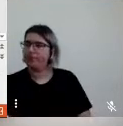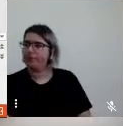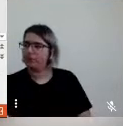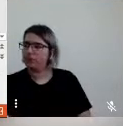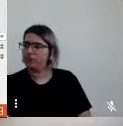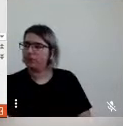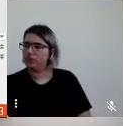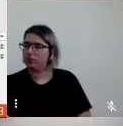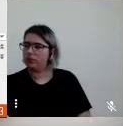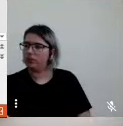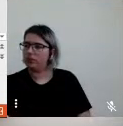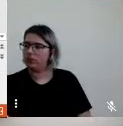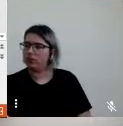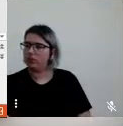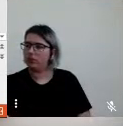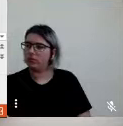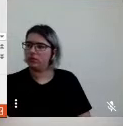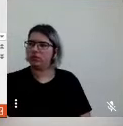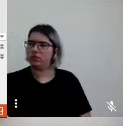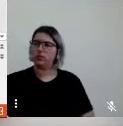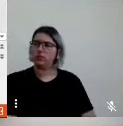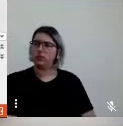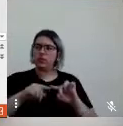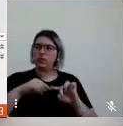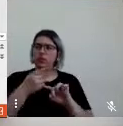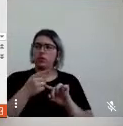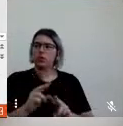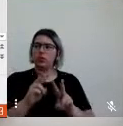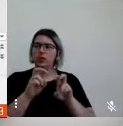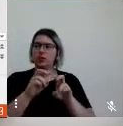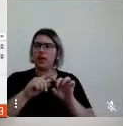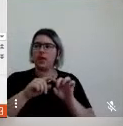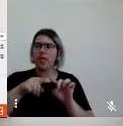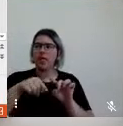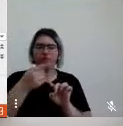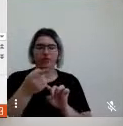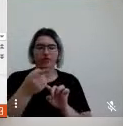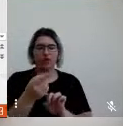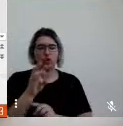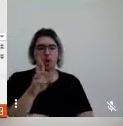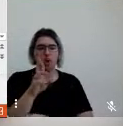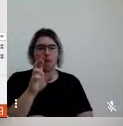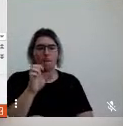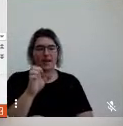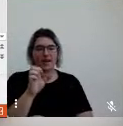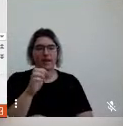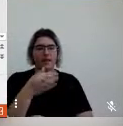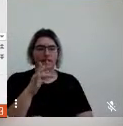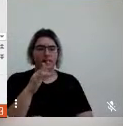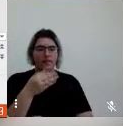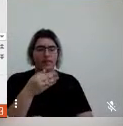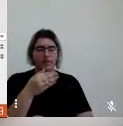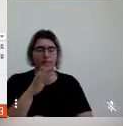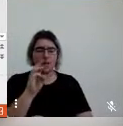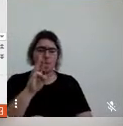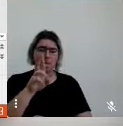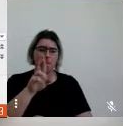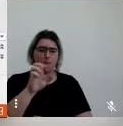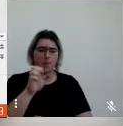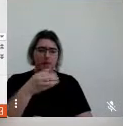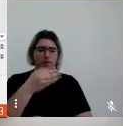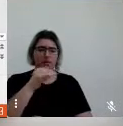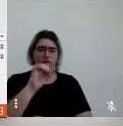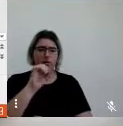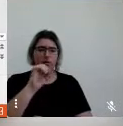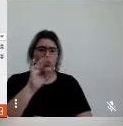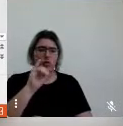en cuanto a eso, al efecto prebiótico de estos alimentos, a nivel del almidón resistente, que